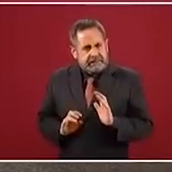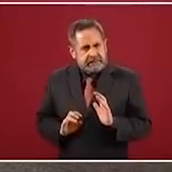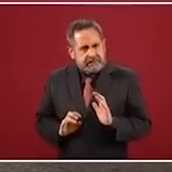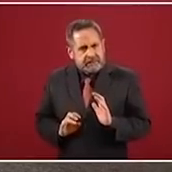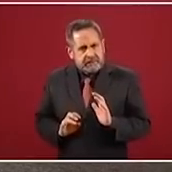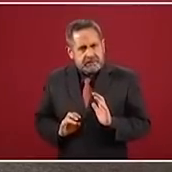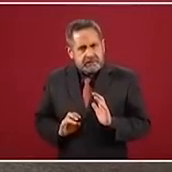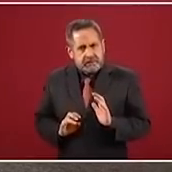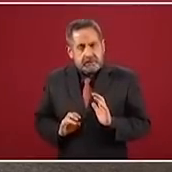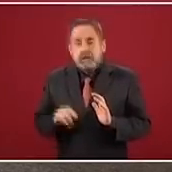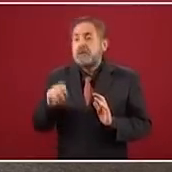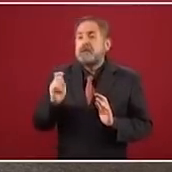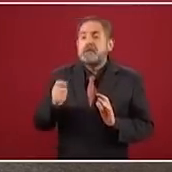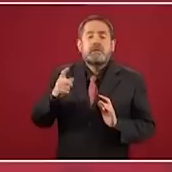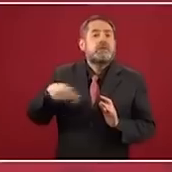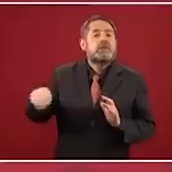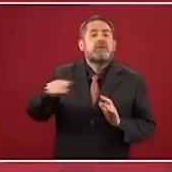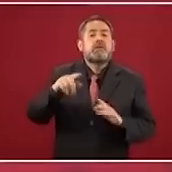ya no puedan,